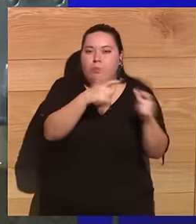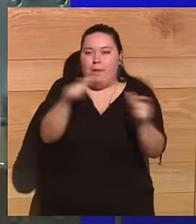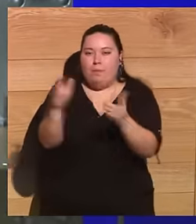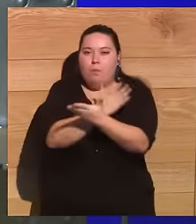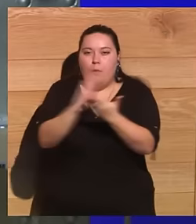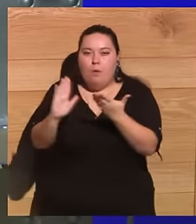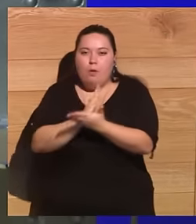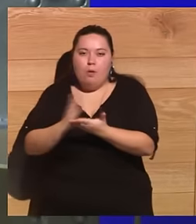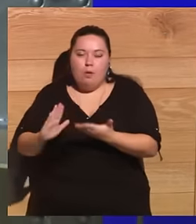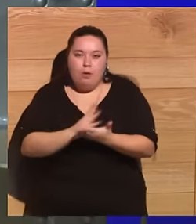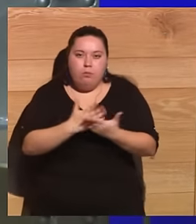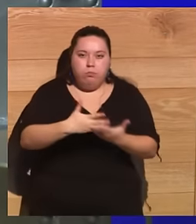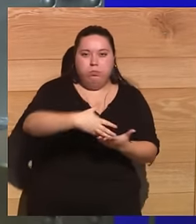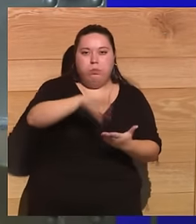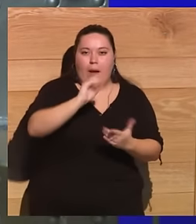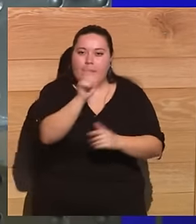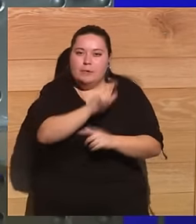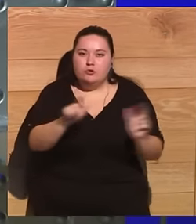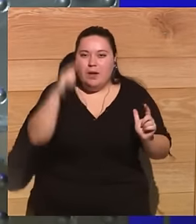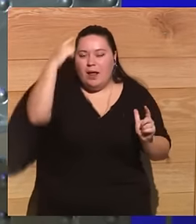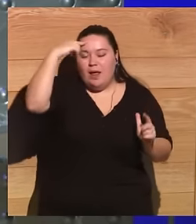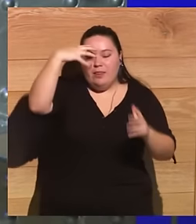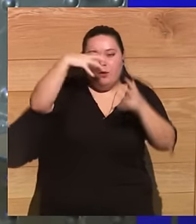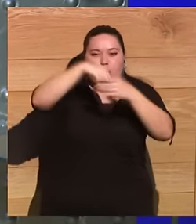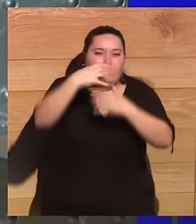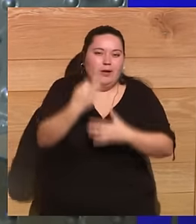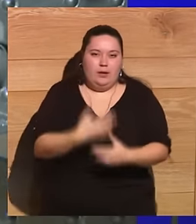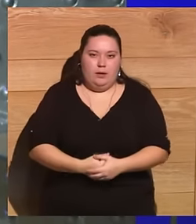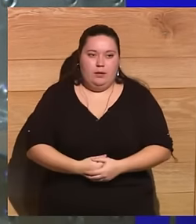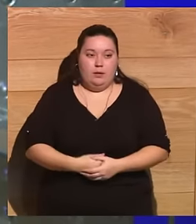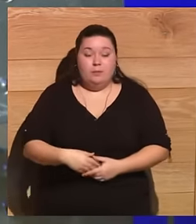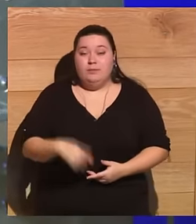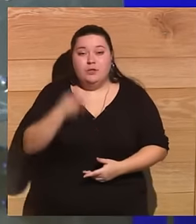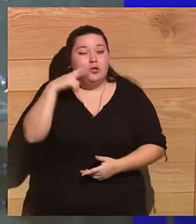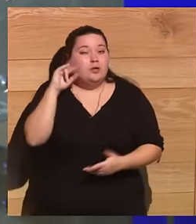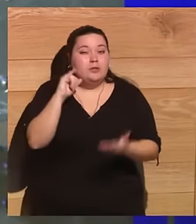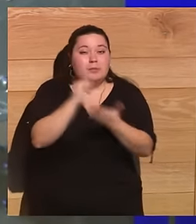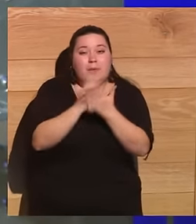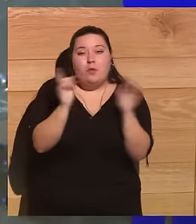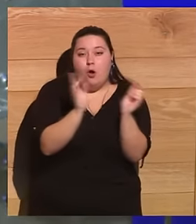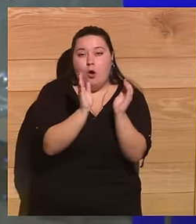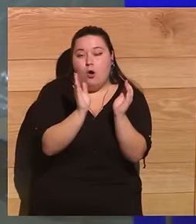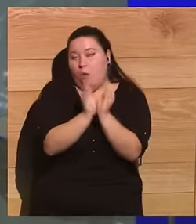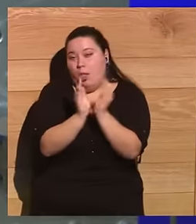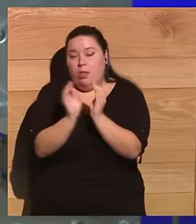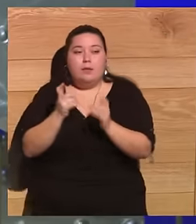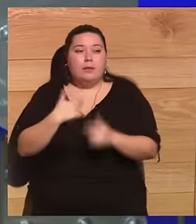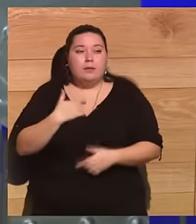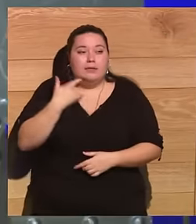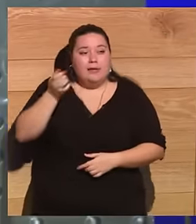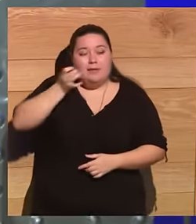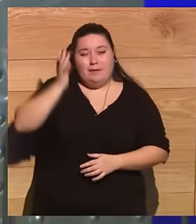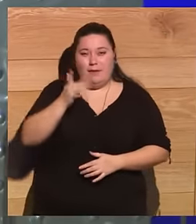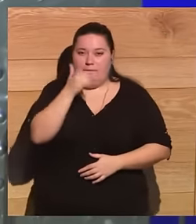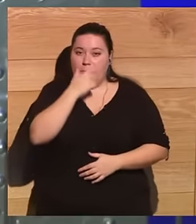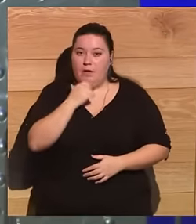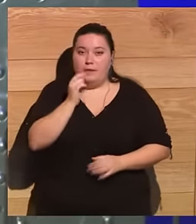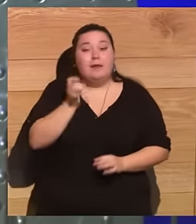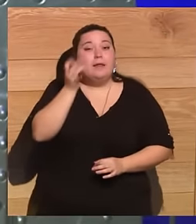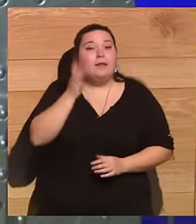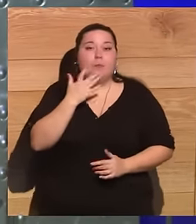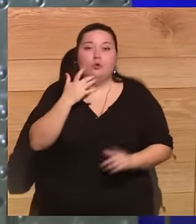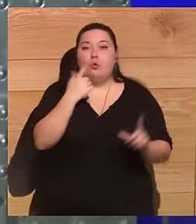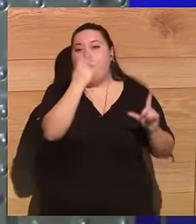a la hora de entender qué es lo que tenía la gente en el cerebro, ¿no? Y esto es uno de estos experimentos que está basado en una idea muy sencilla. La idea es